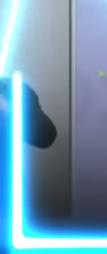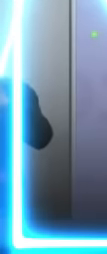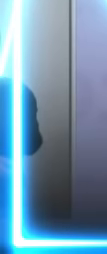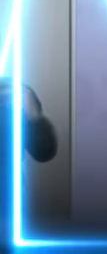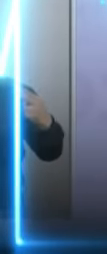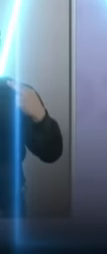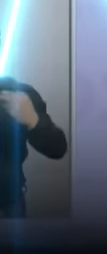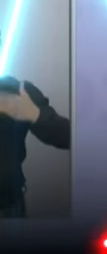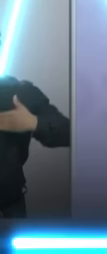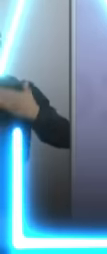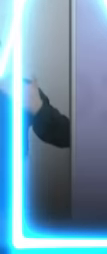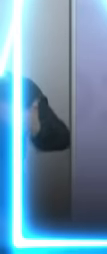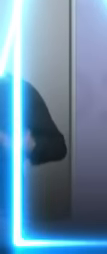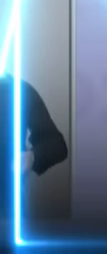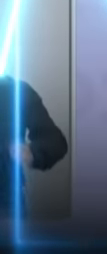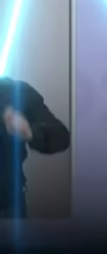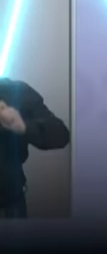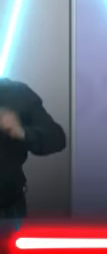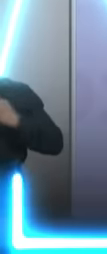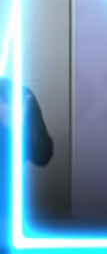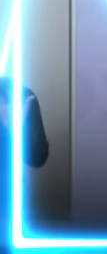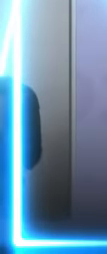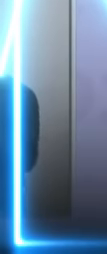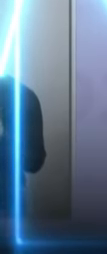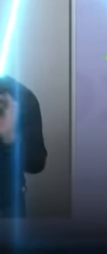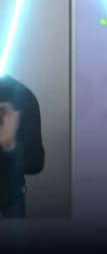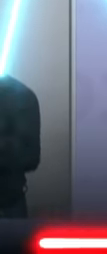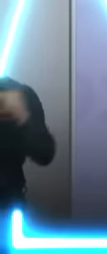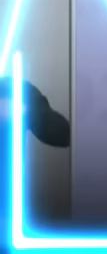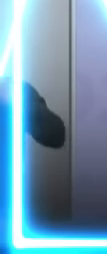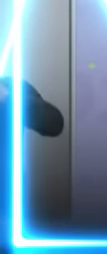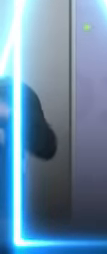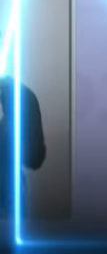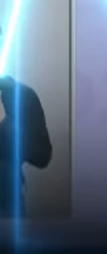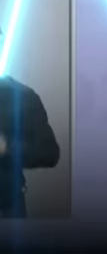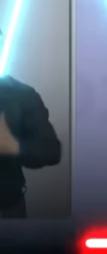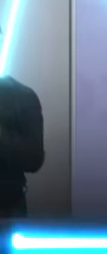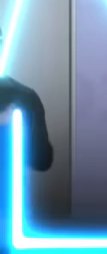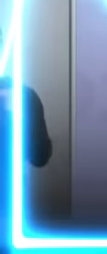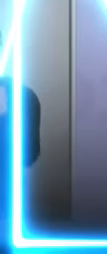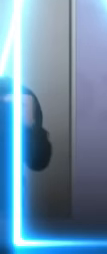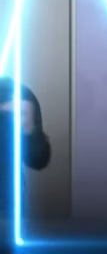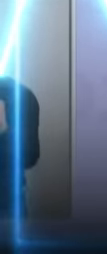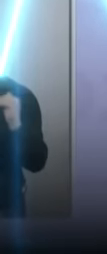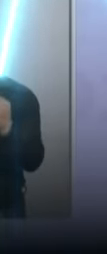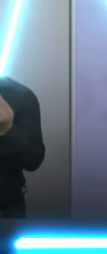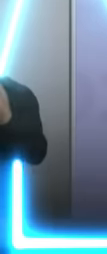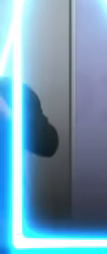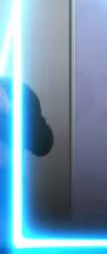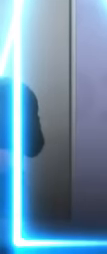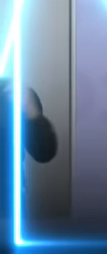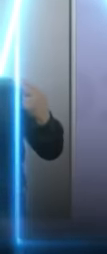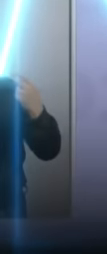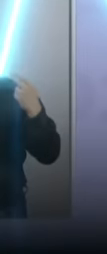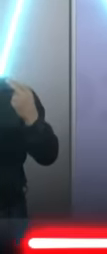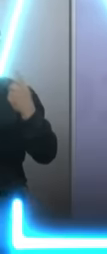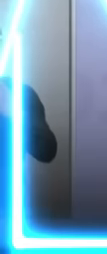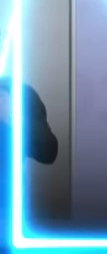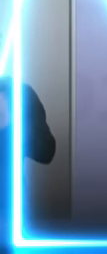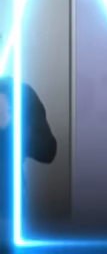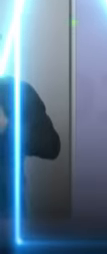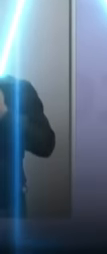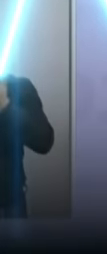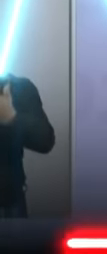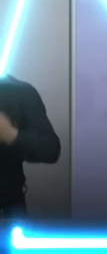la confianza de lograr juntos este anhelo de ser un Estado más equitativo y justo. Gracias por abrir las puertas de tu hogar y escucharme a través de